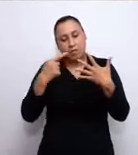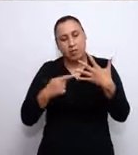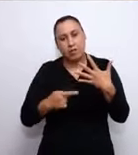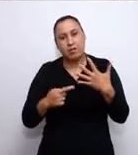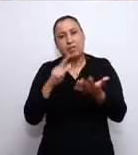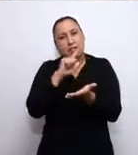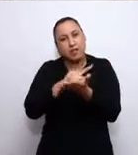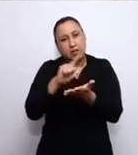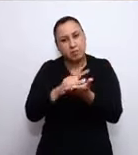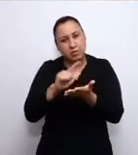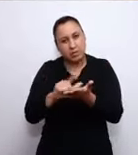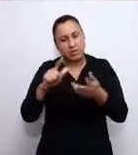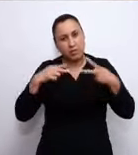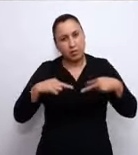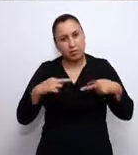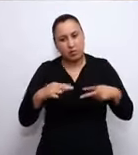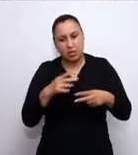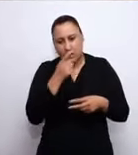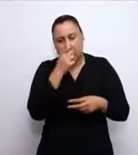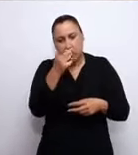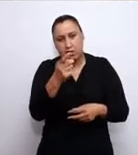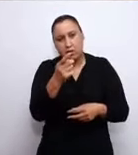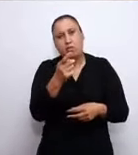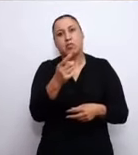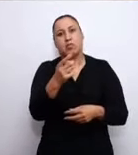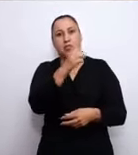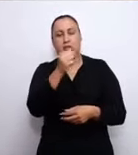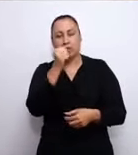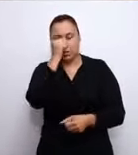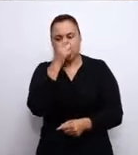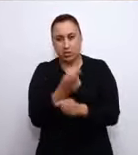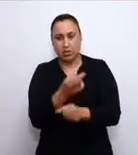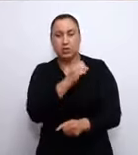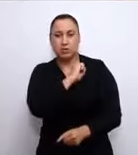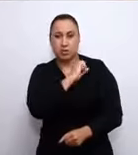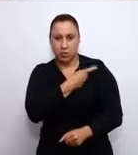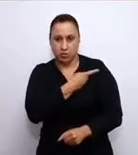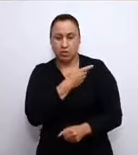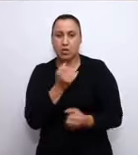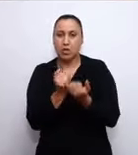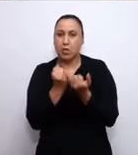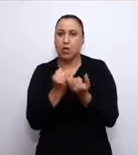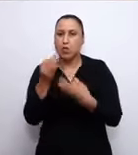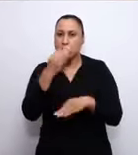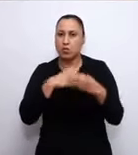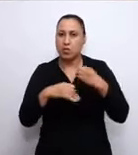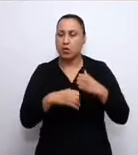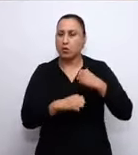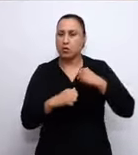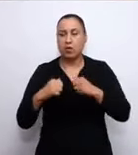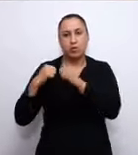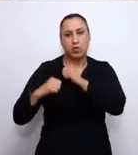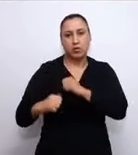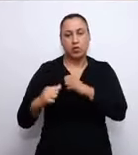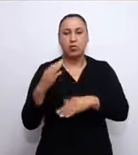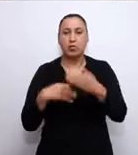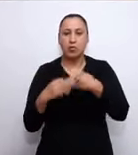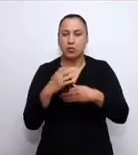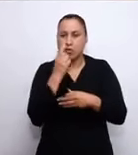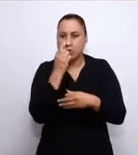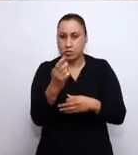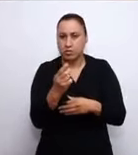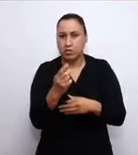en materia de higiene personal que han sido emitidas por la cgt de salud las autoridades de seguridad pública tanto